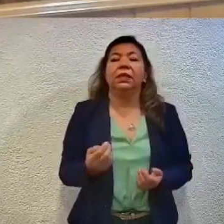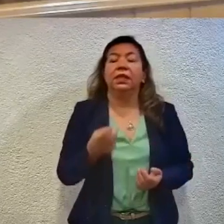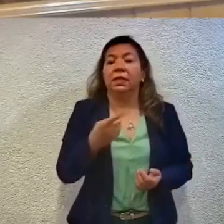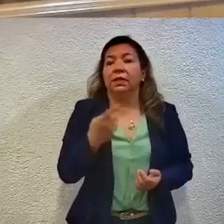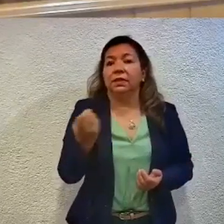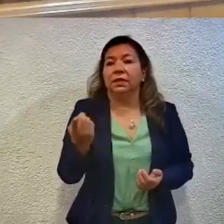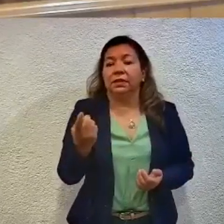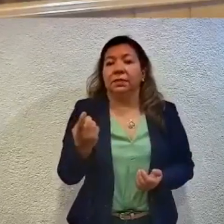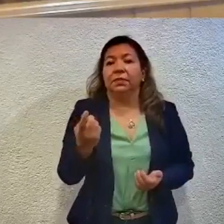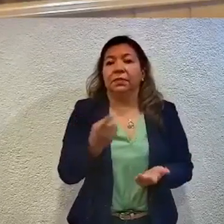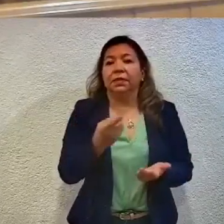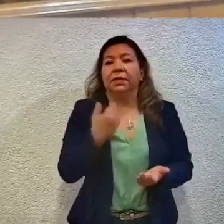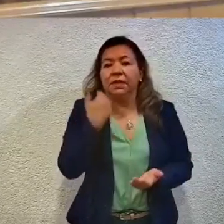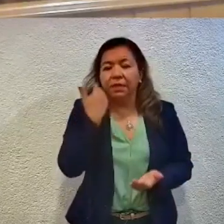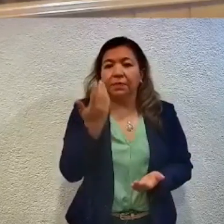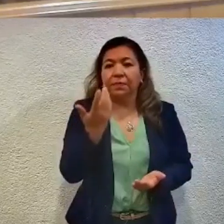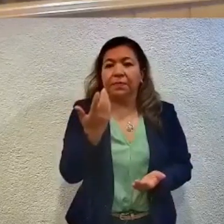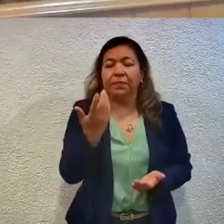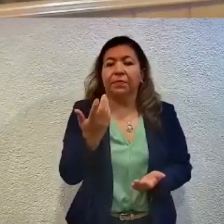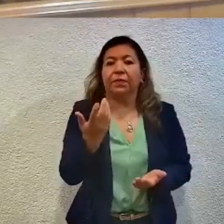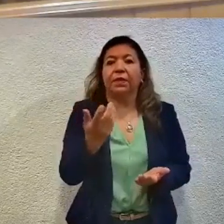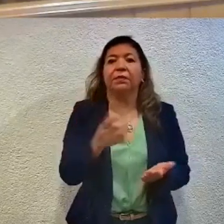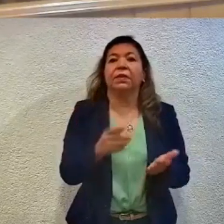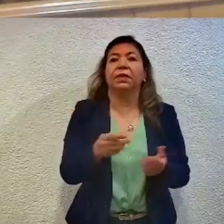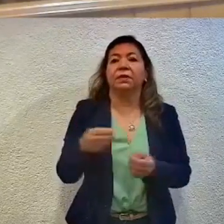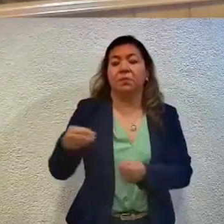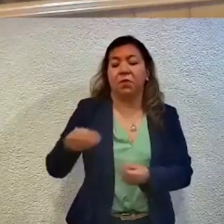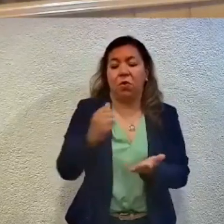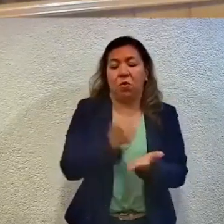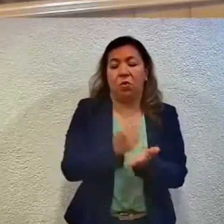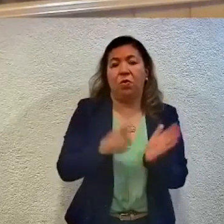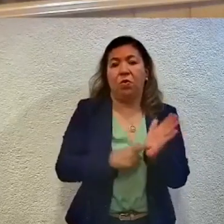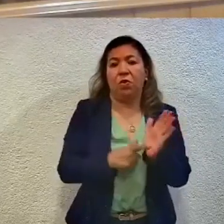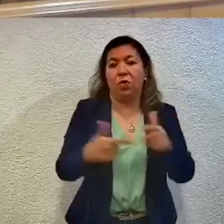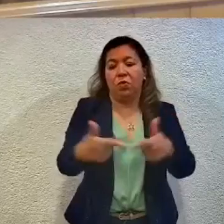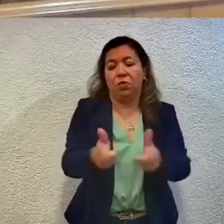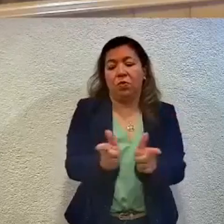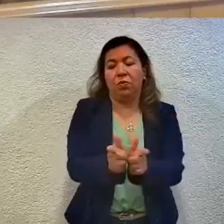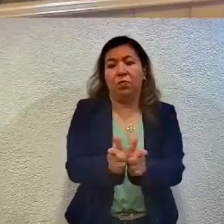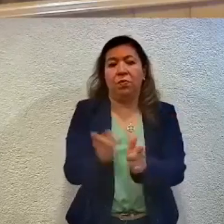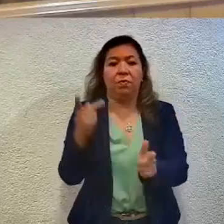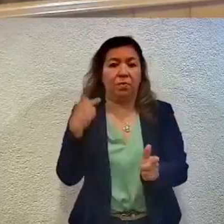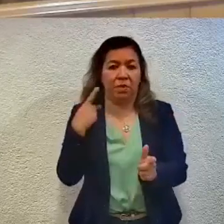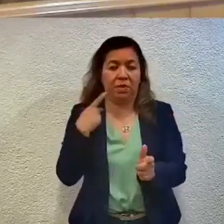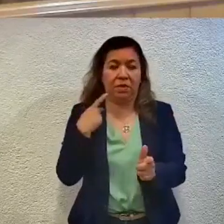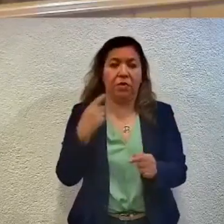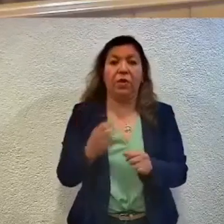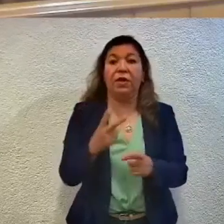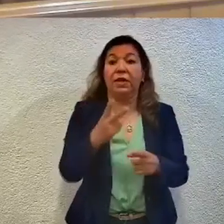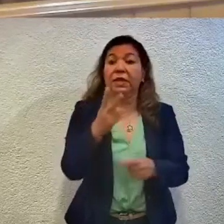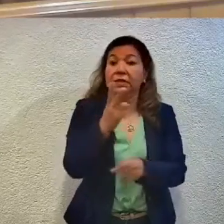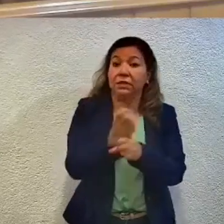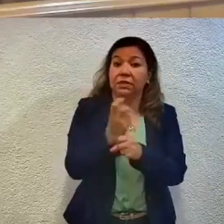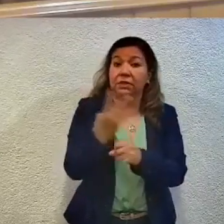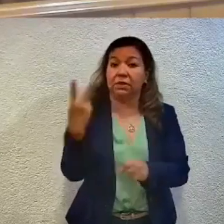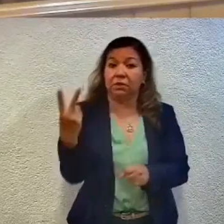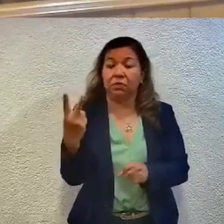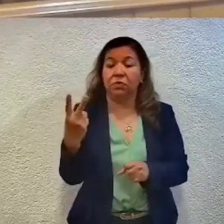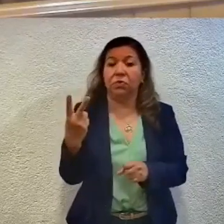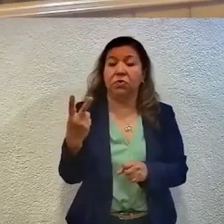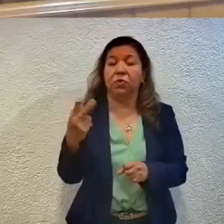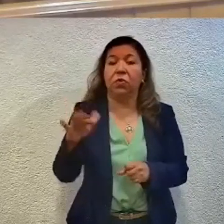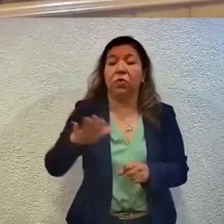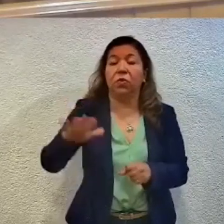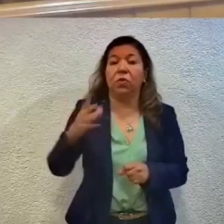Consejo Distrital. Debe ser solicitado por partido o coalición que esté colocado en el segundo lugar de la votación y